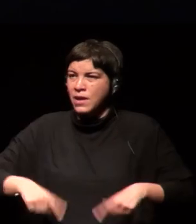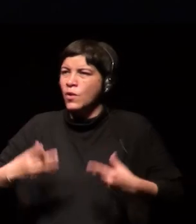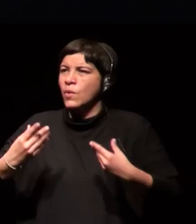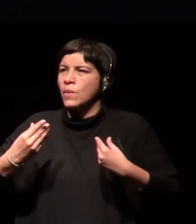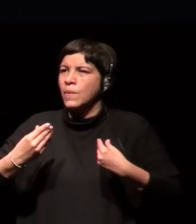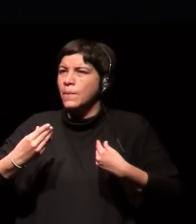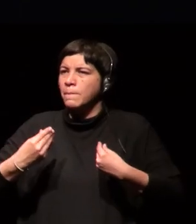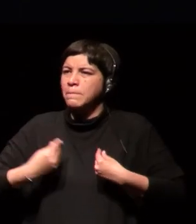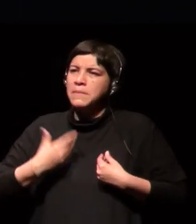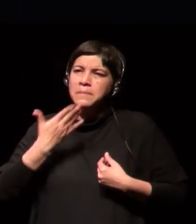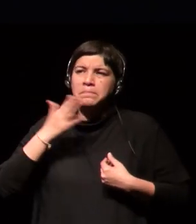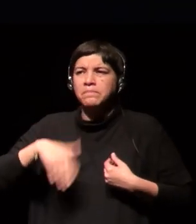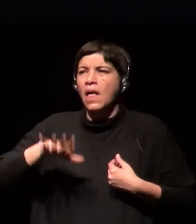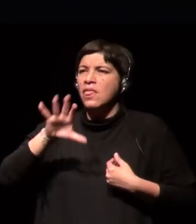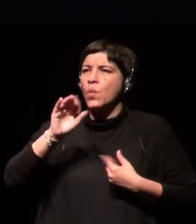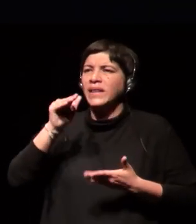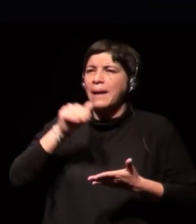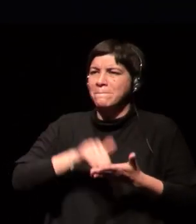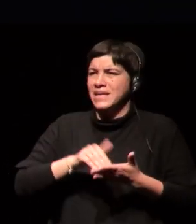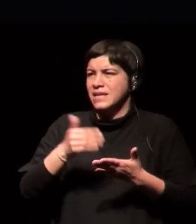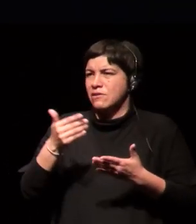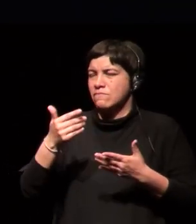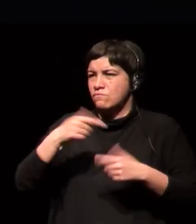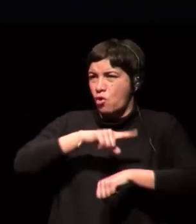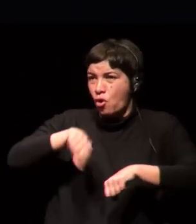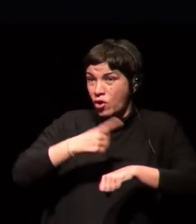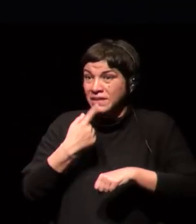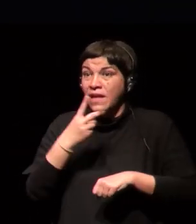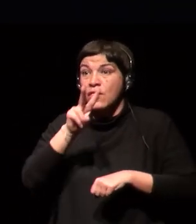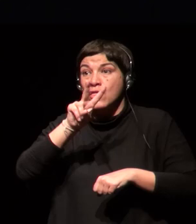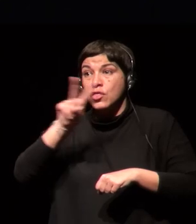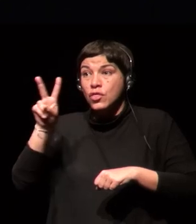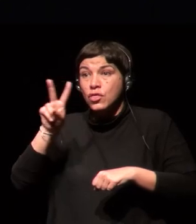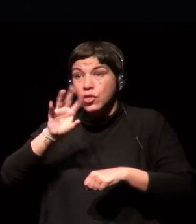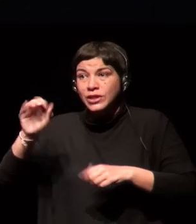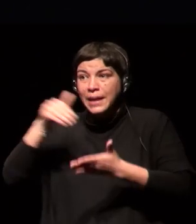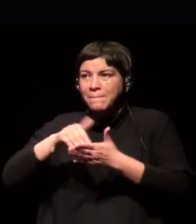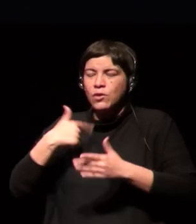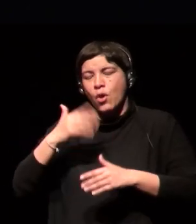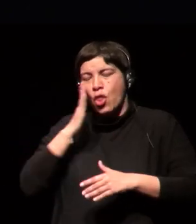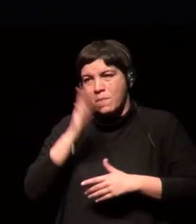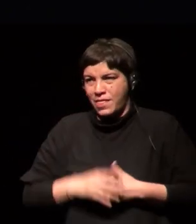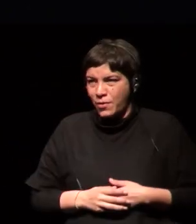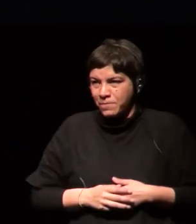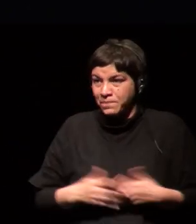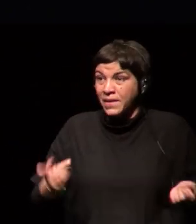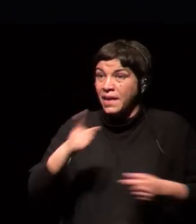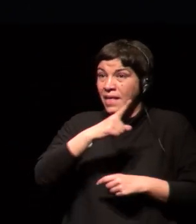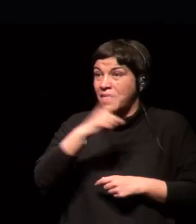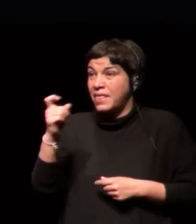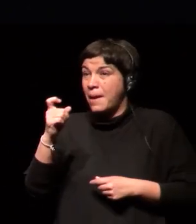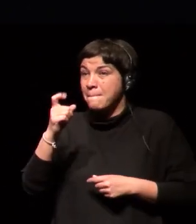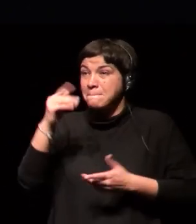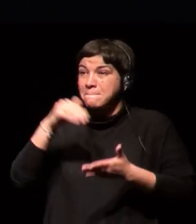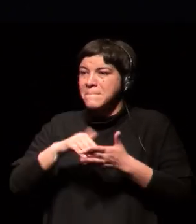650,000 horas. 200,000 de las cuales dormidos. 100,000 spent growing. 100,000 spent deteriorating. 100,000.